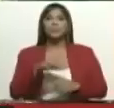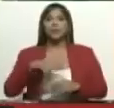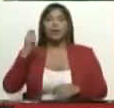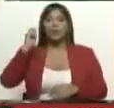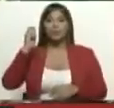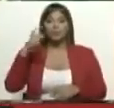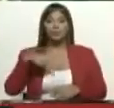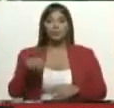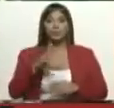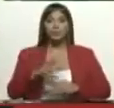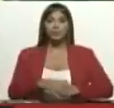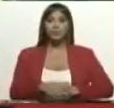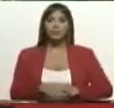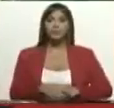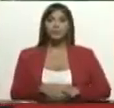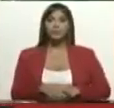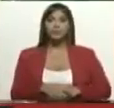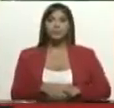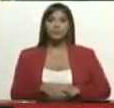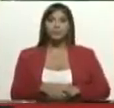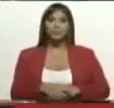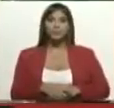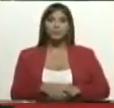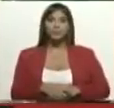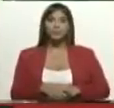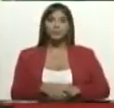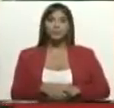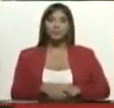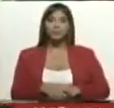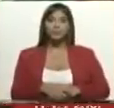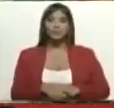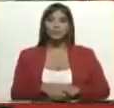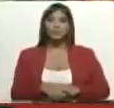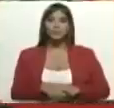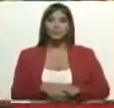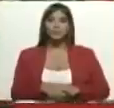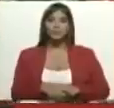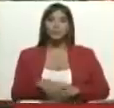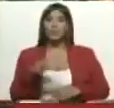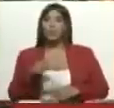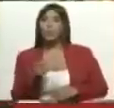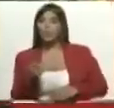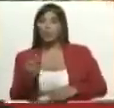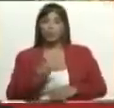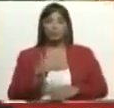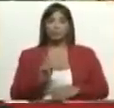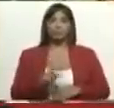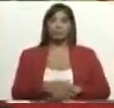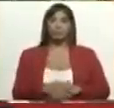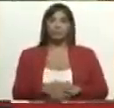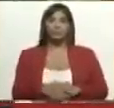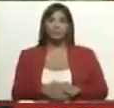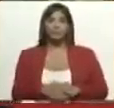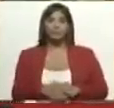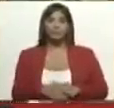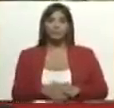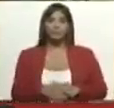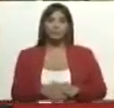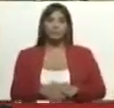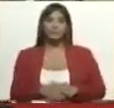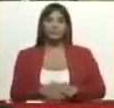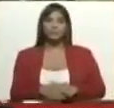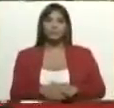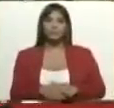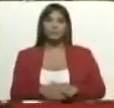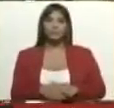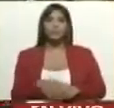la República Bolivariana de Venezuela. Así que no es poca cosa, queridos compañeros, hermanos, lo